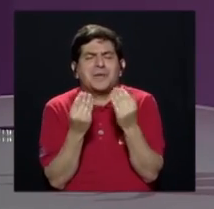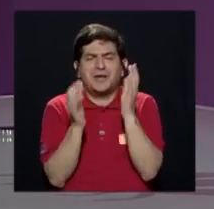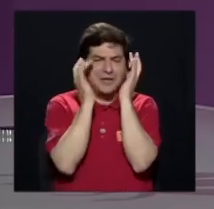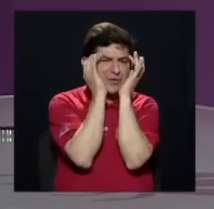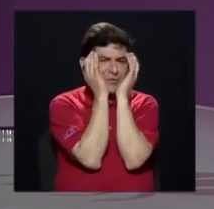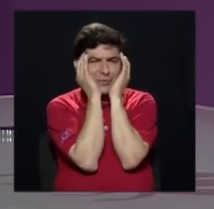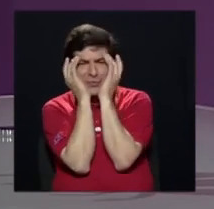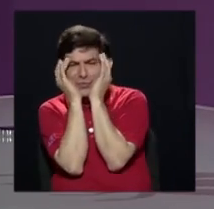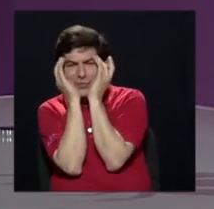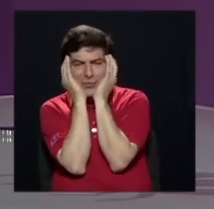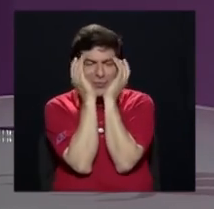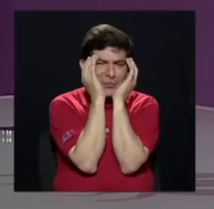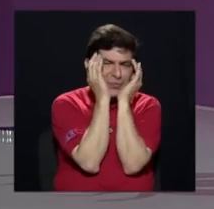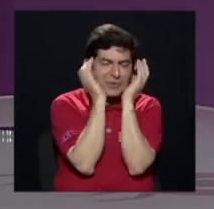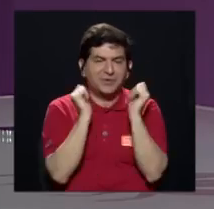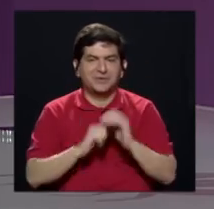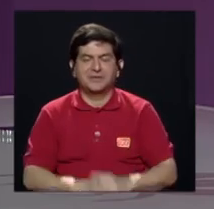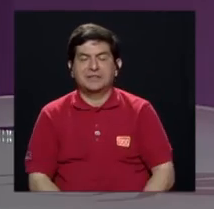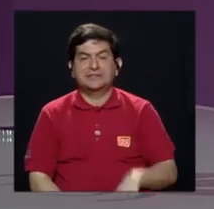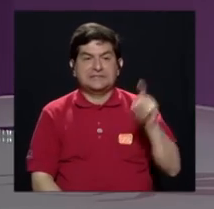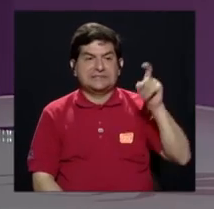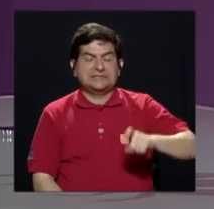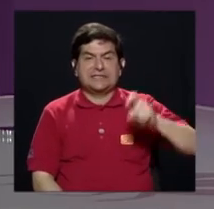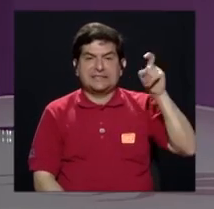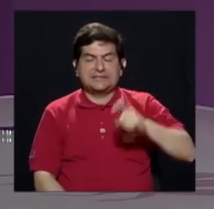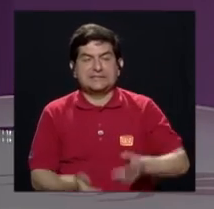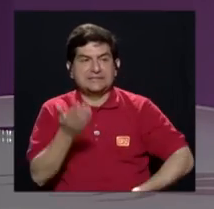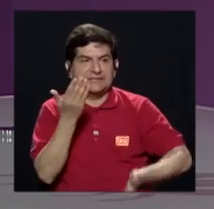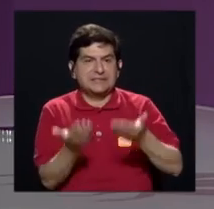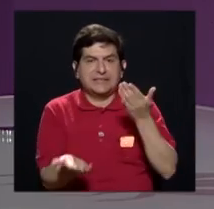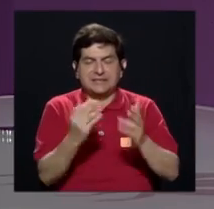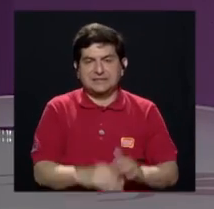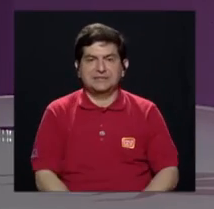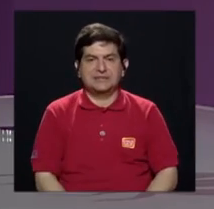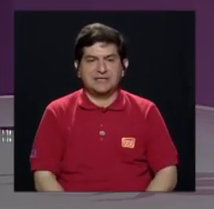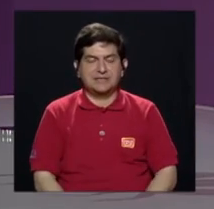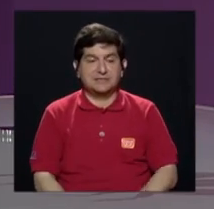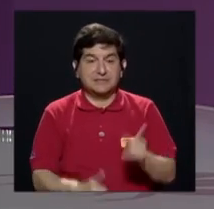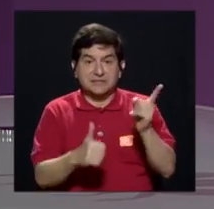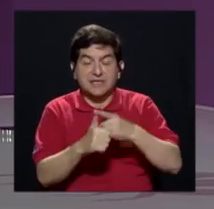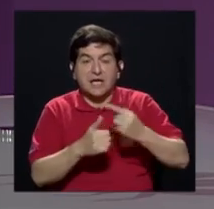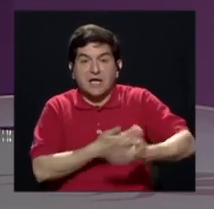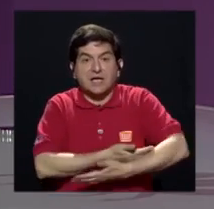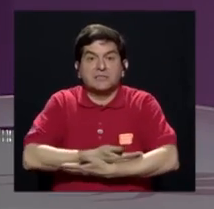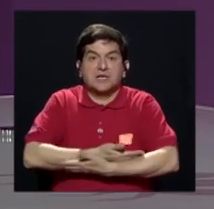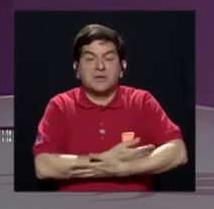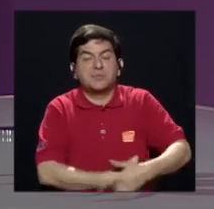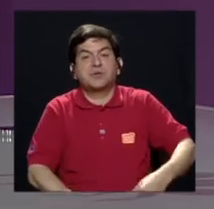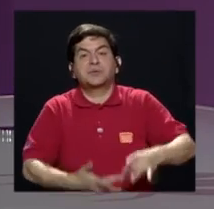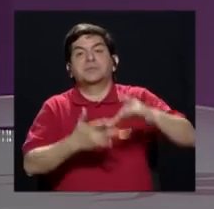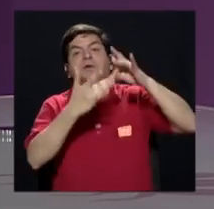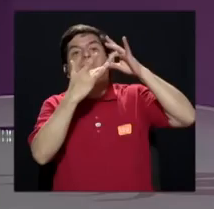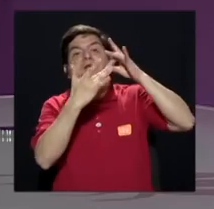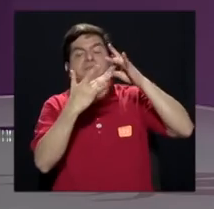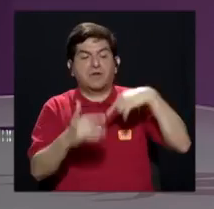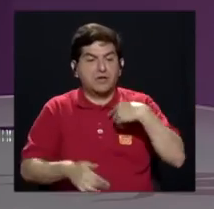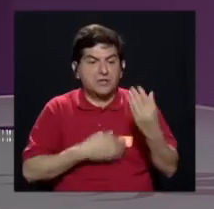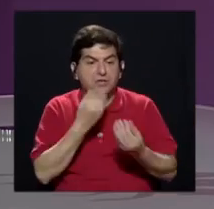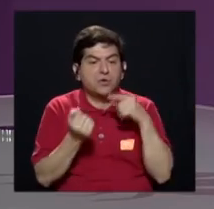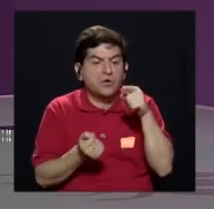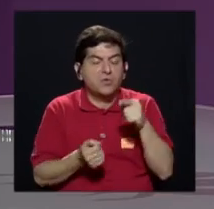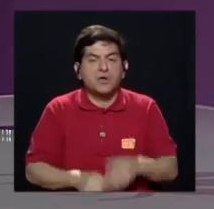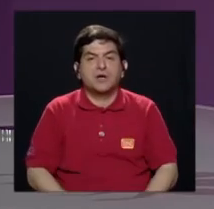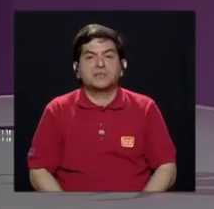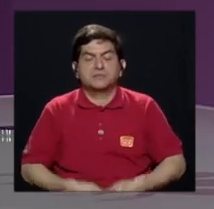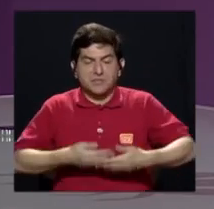hay mucha necesidad de que si es el primer bebé sobre todo qué voy a hacer yo con este